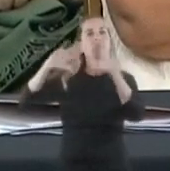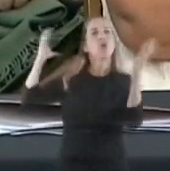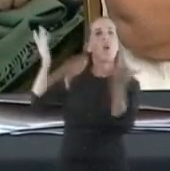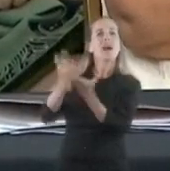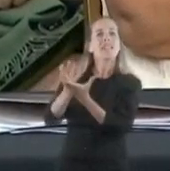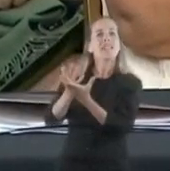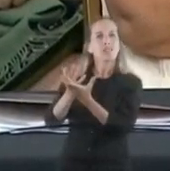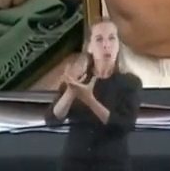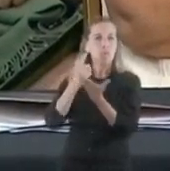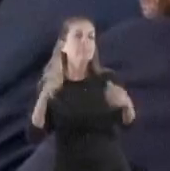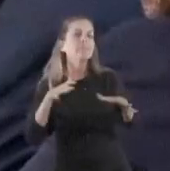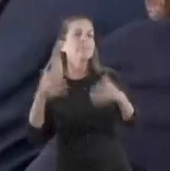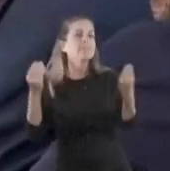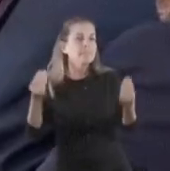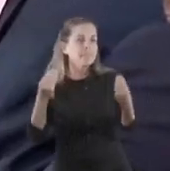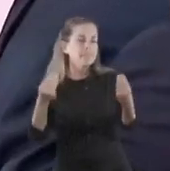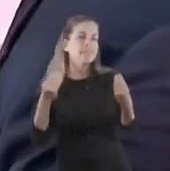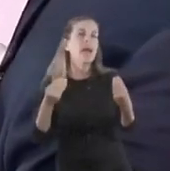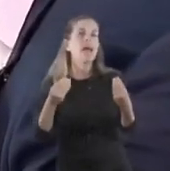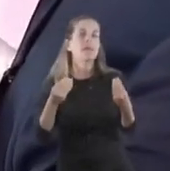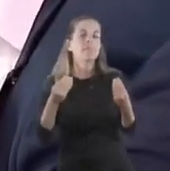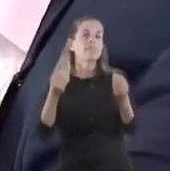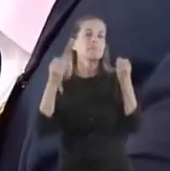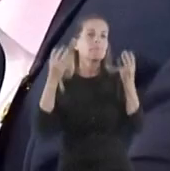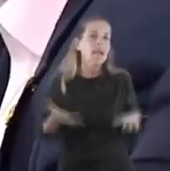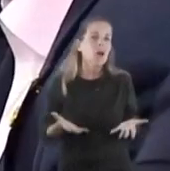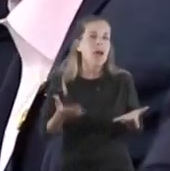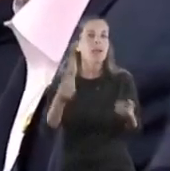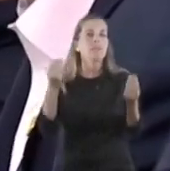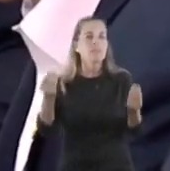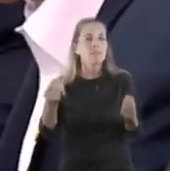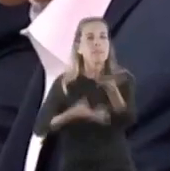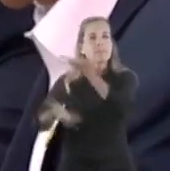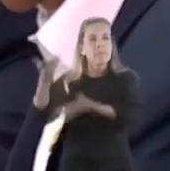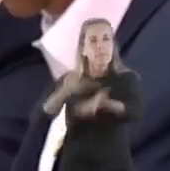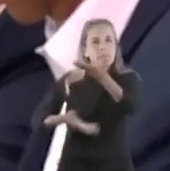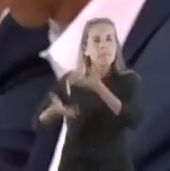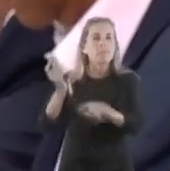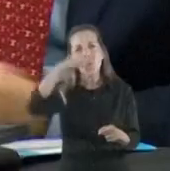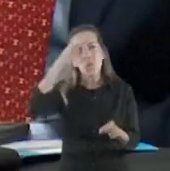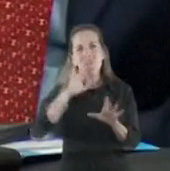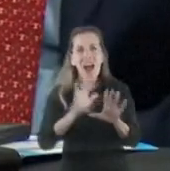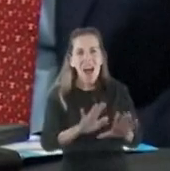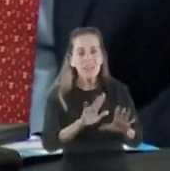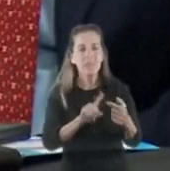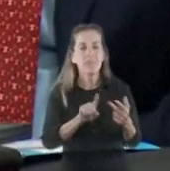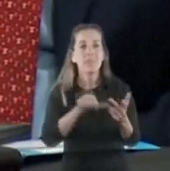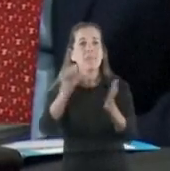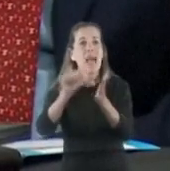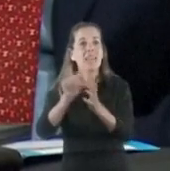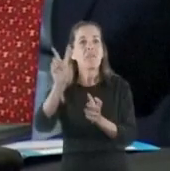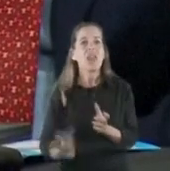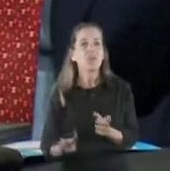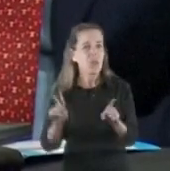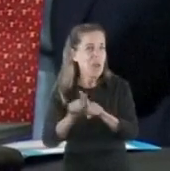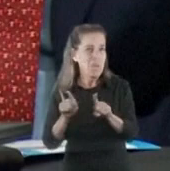de concertación regional que reúne a 33 países argumentando que daba protagonismo a regímenes no democráticos como los de